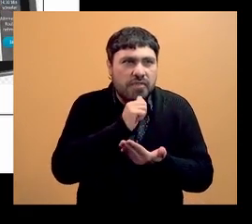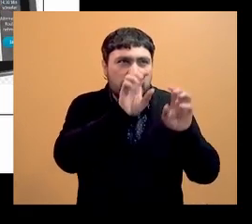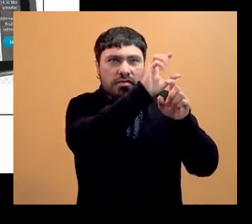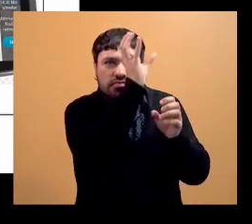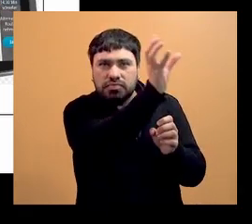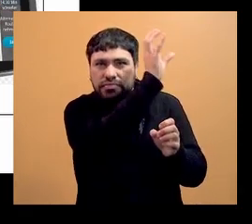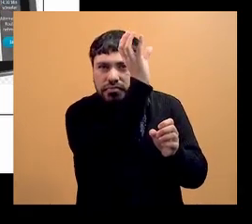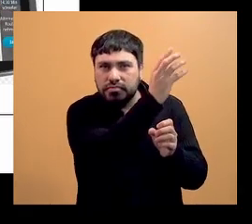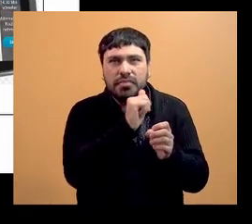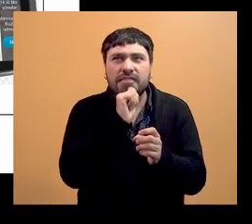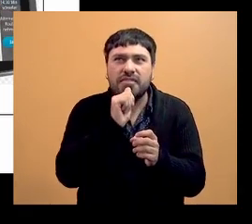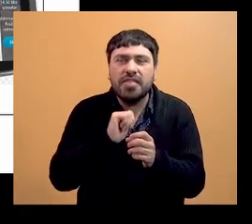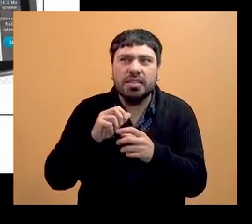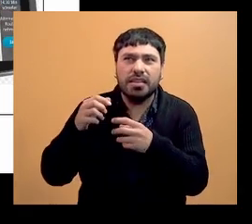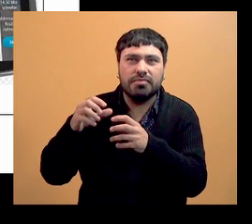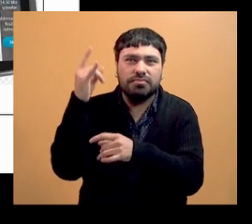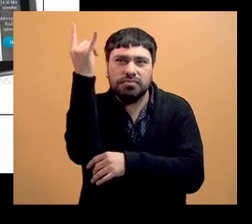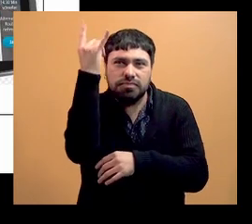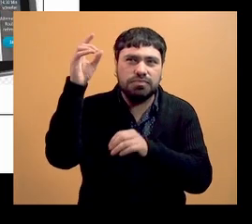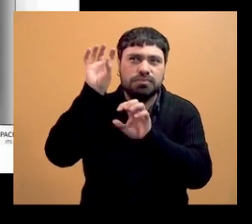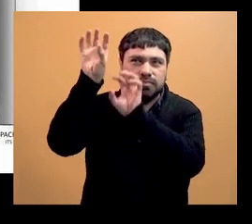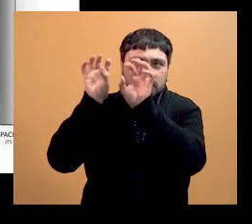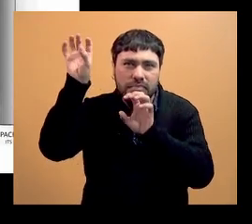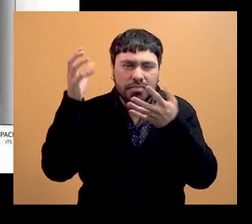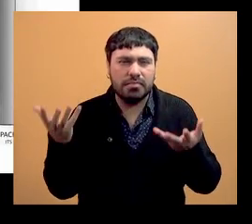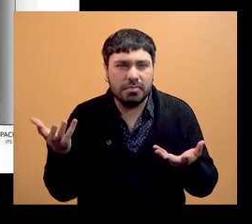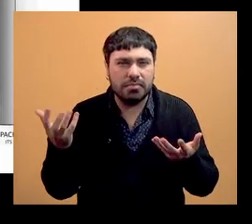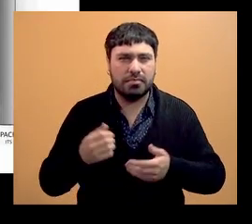ella y que nos proveen de estos beneficios.